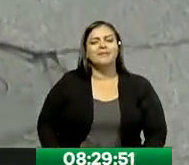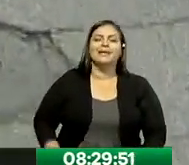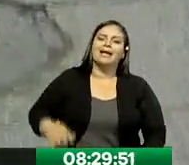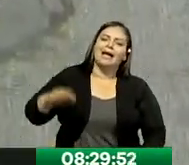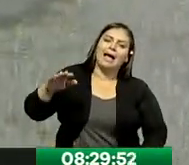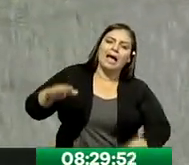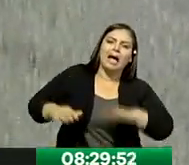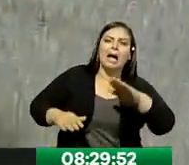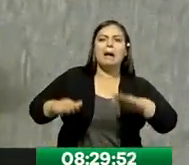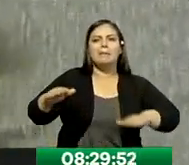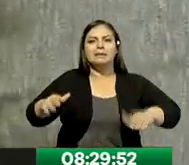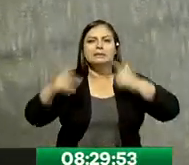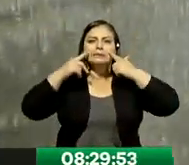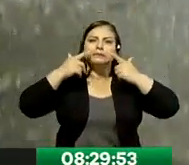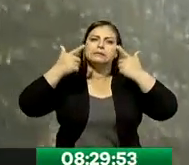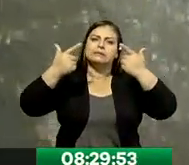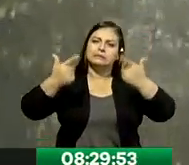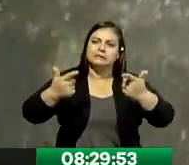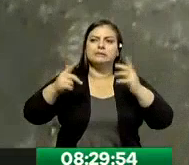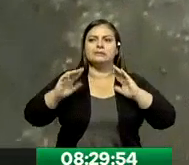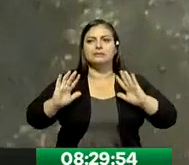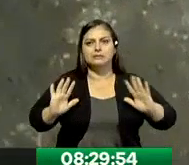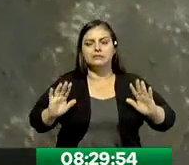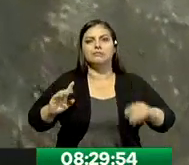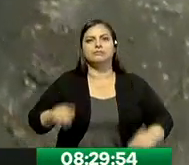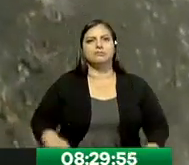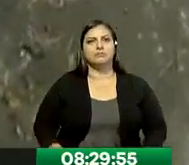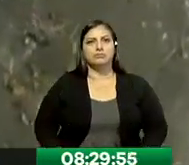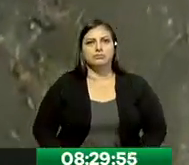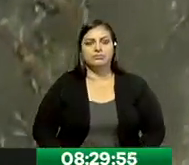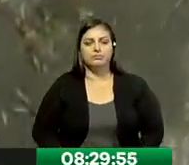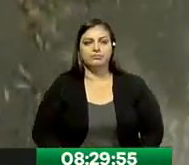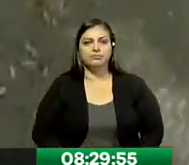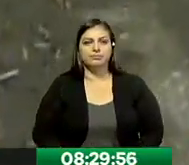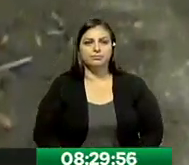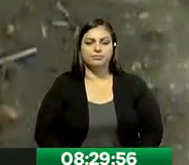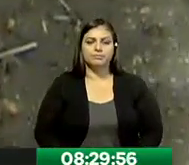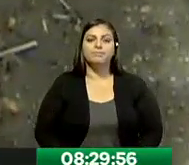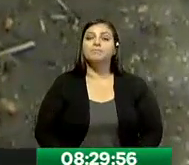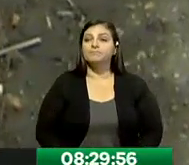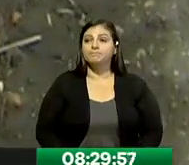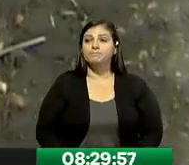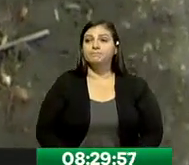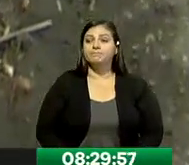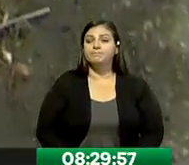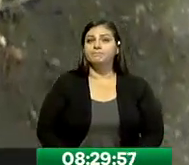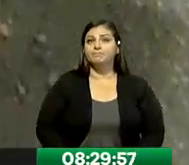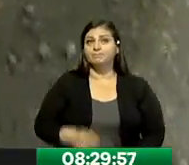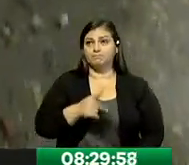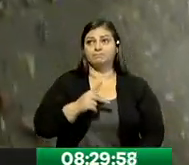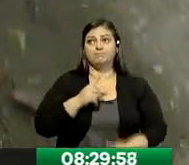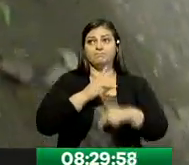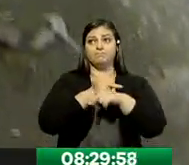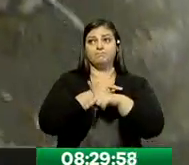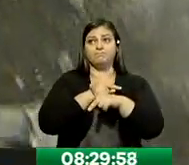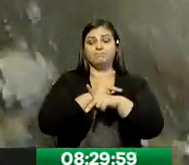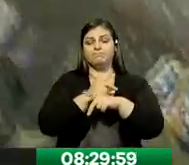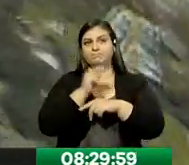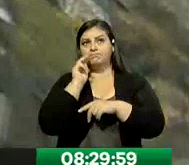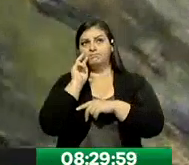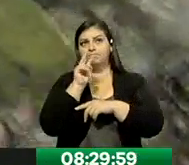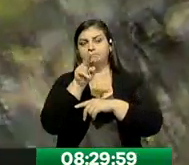se lo encuentran por aquí, por nuestro sector, dando movimiento ilegalmente. Es bastante peligroso, no hay como estar con un teléfono en la calle que